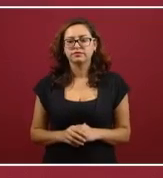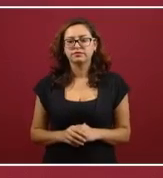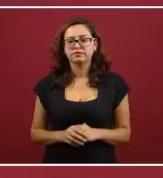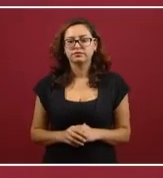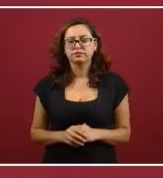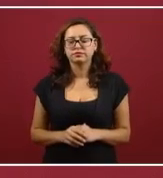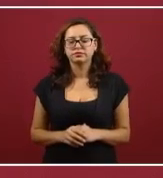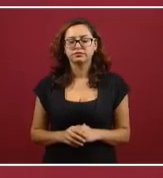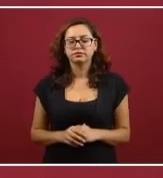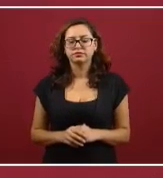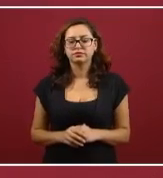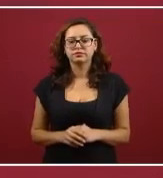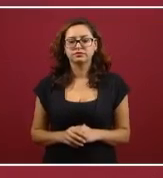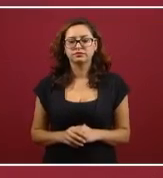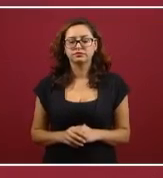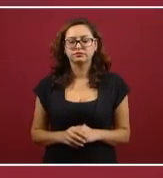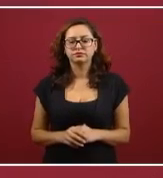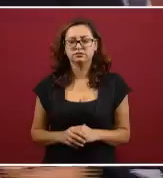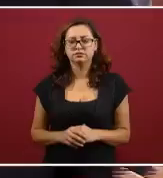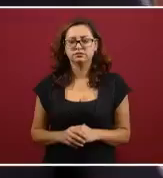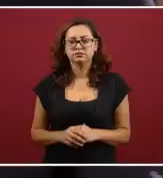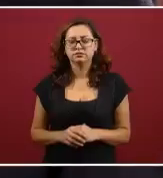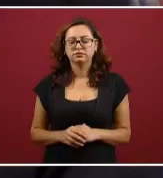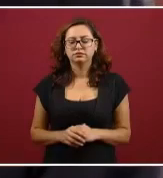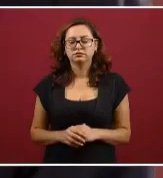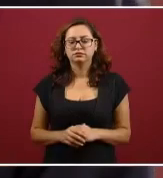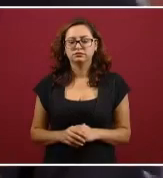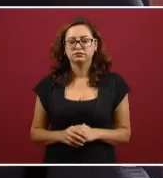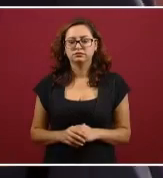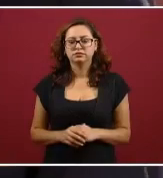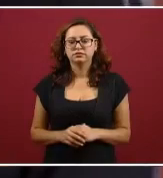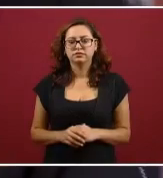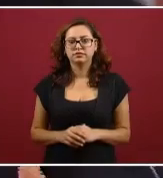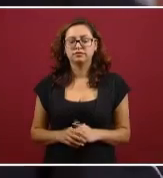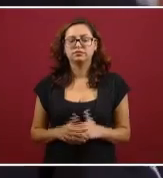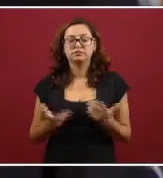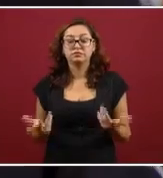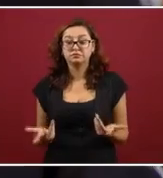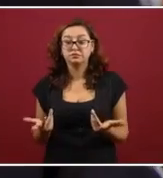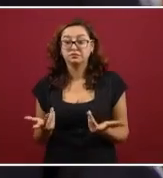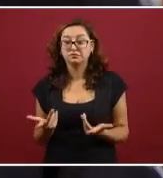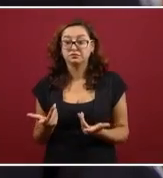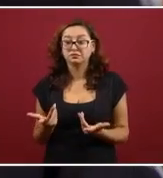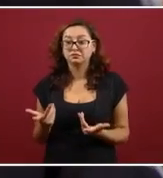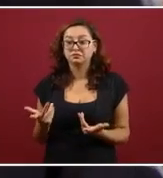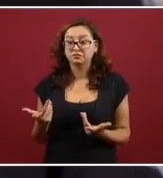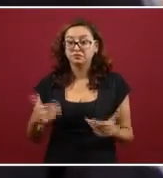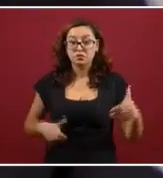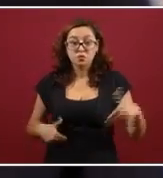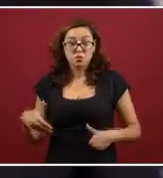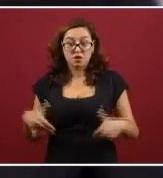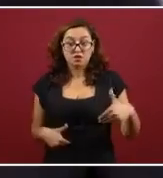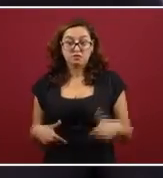para evitar el problema,